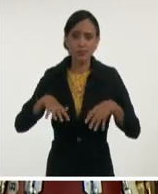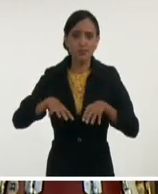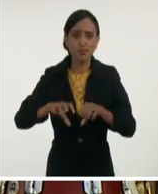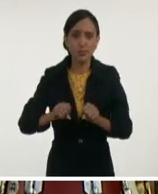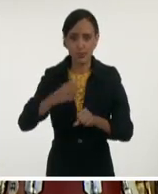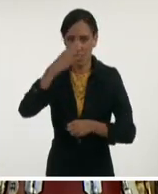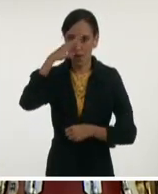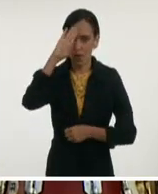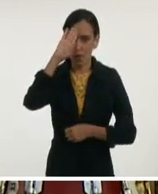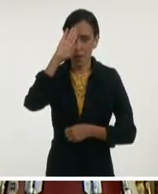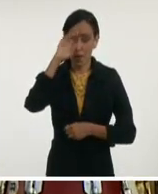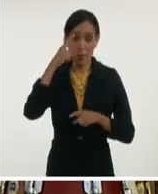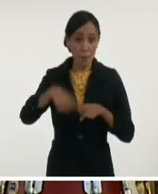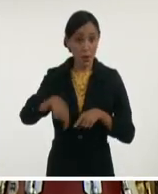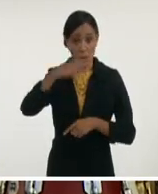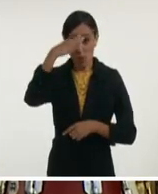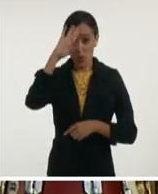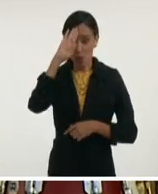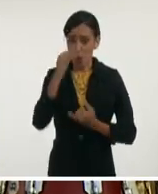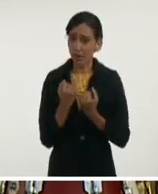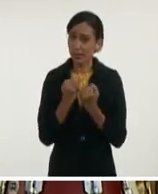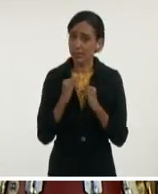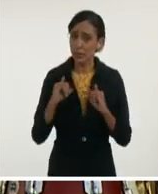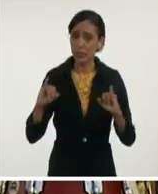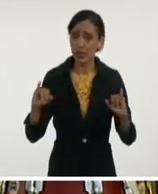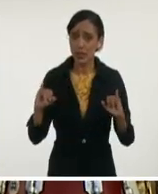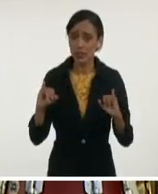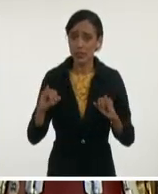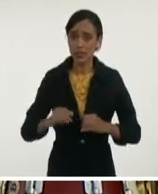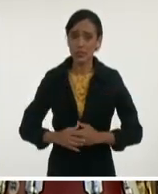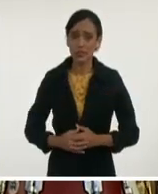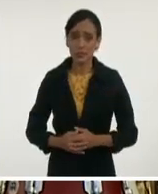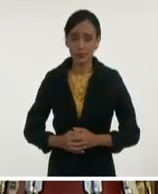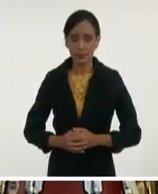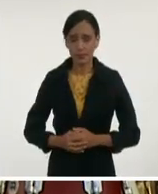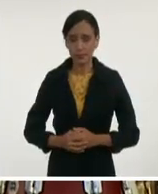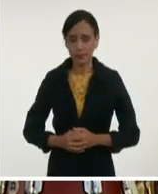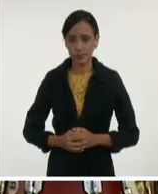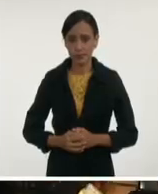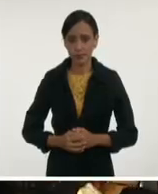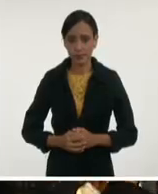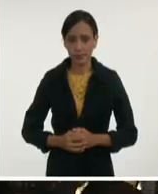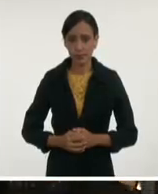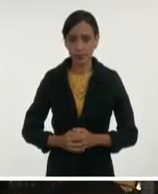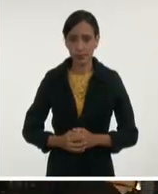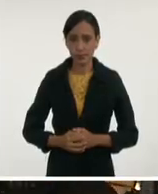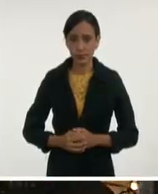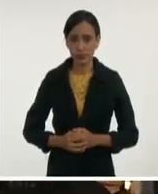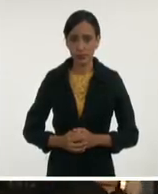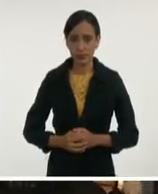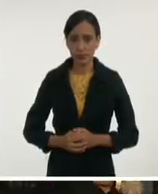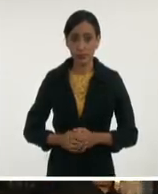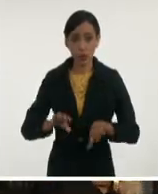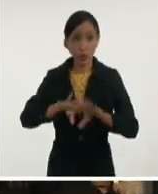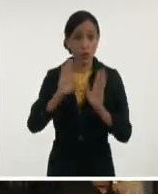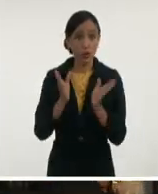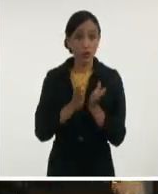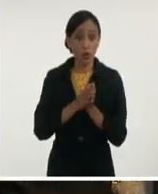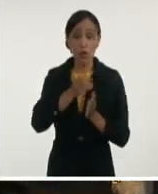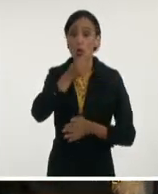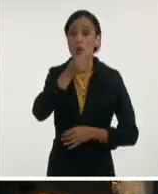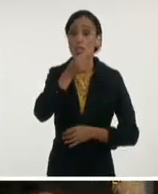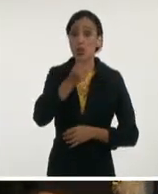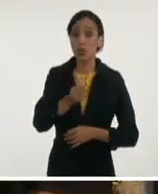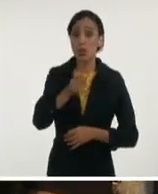independiente cuando tantos se pliegan a sus órdenes. Nada de lo que denunciamos hoy, señaló el presidente cubano,